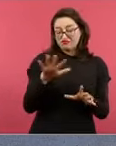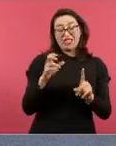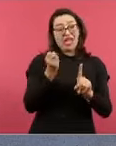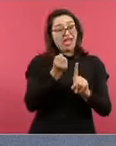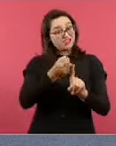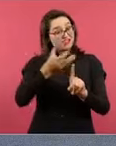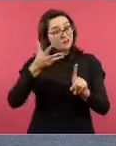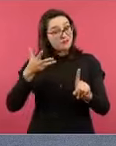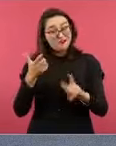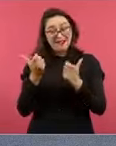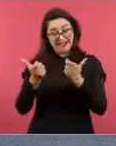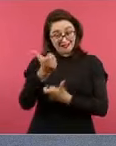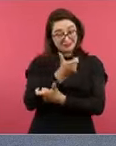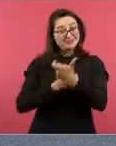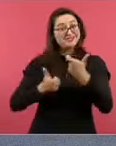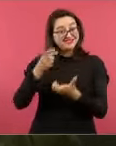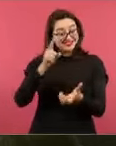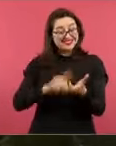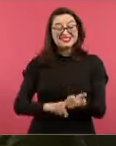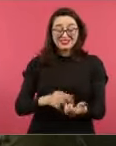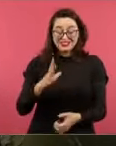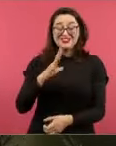antropología, economía, porque son